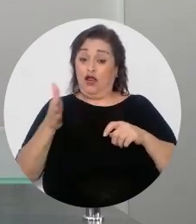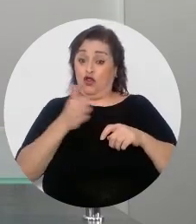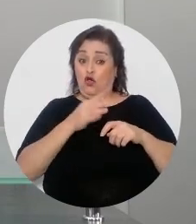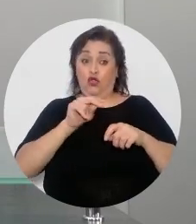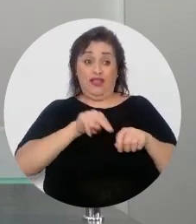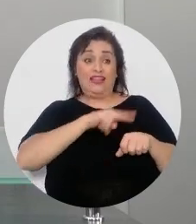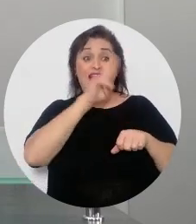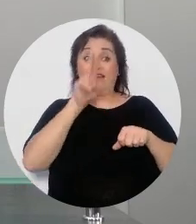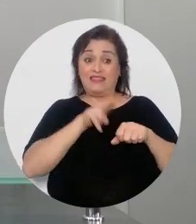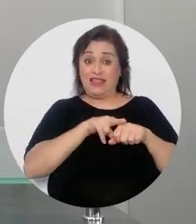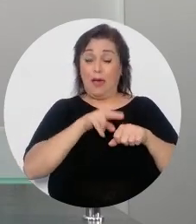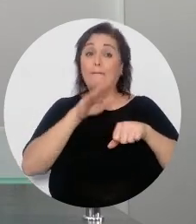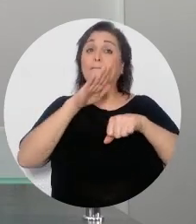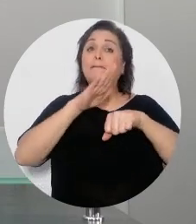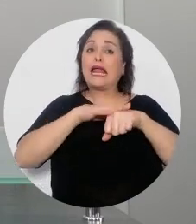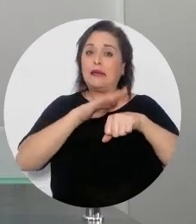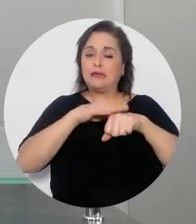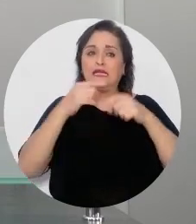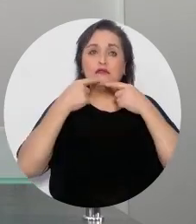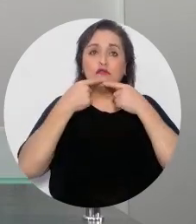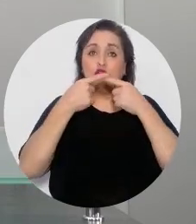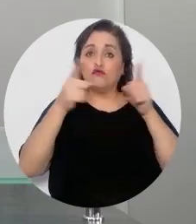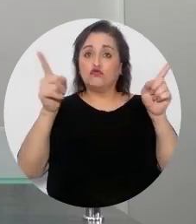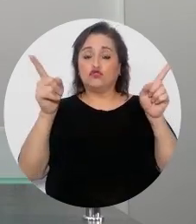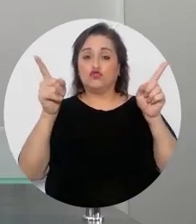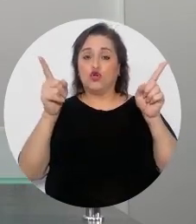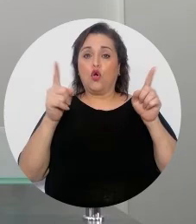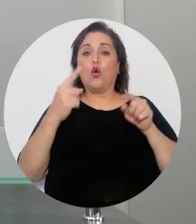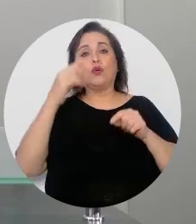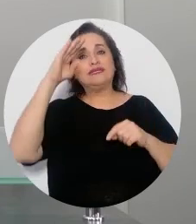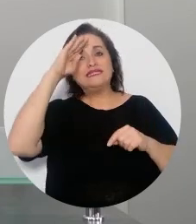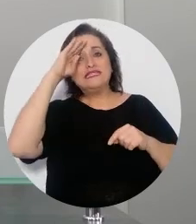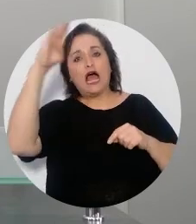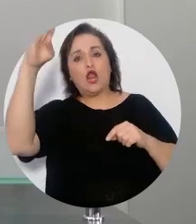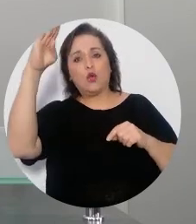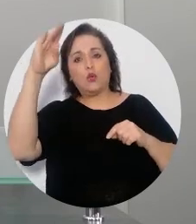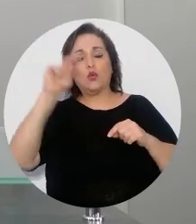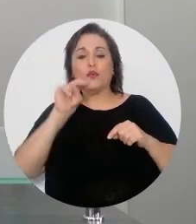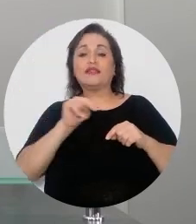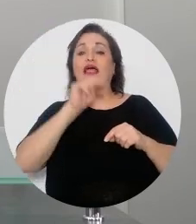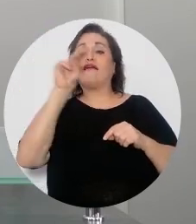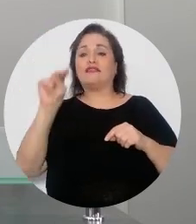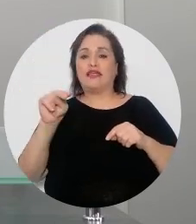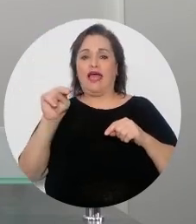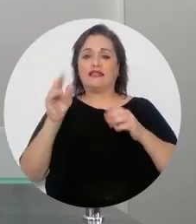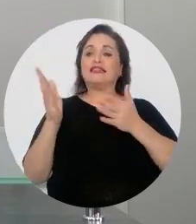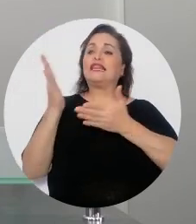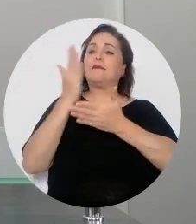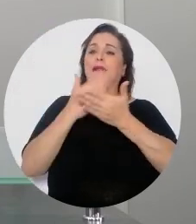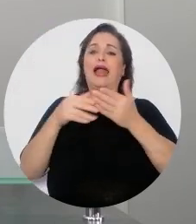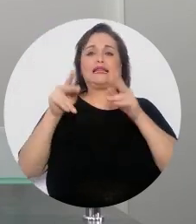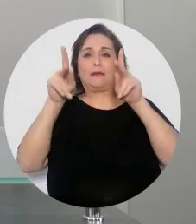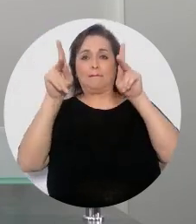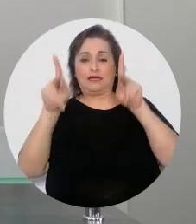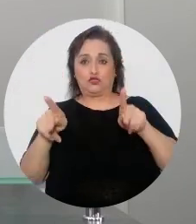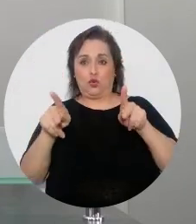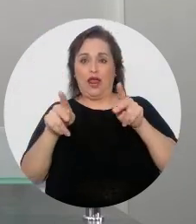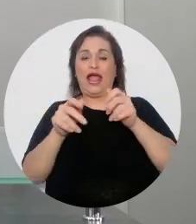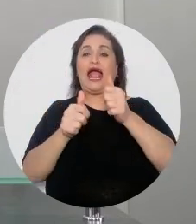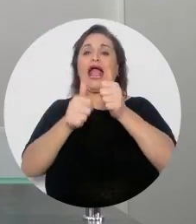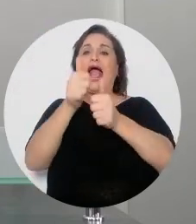En el periodo de tregua navideña se permite la difusión de un saludo navideño de parte de la